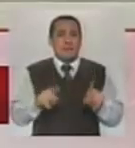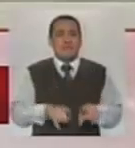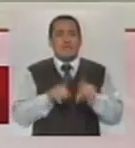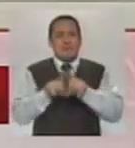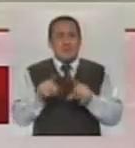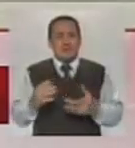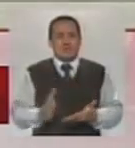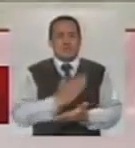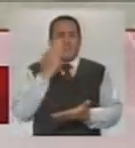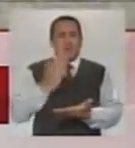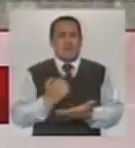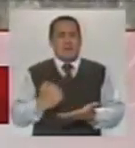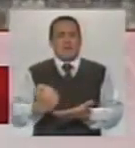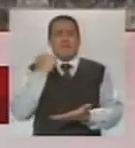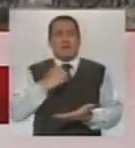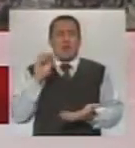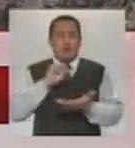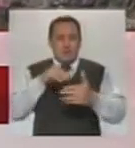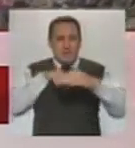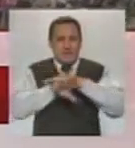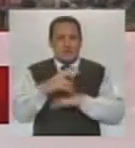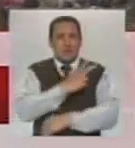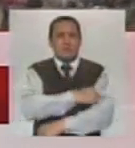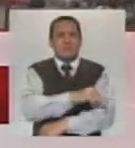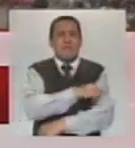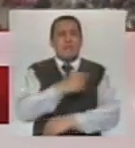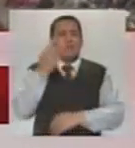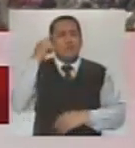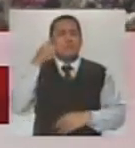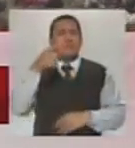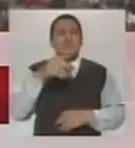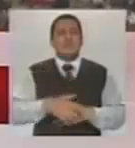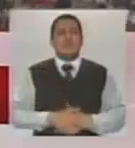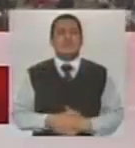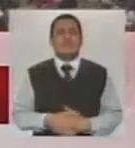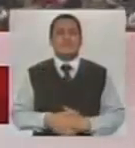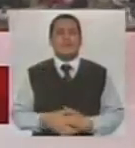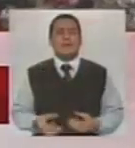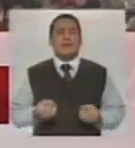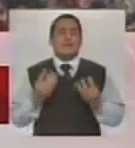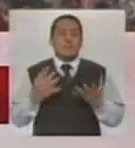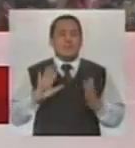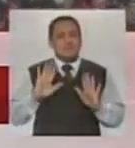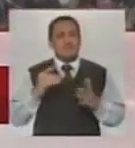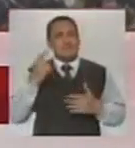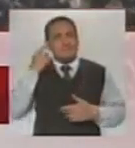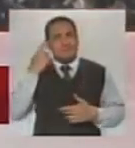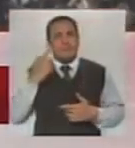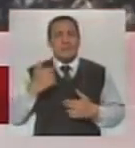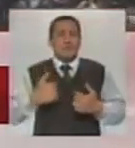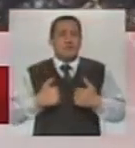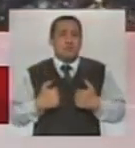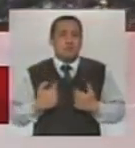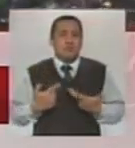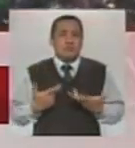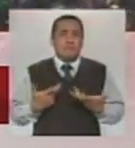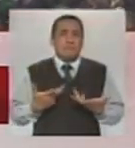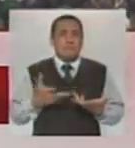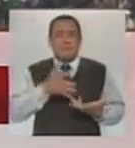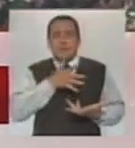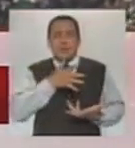un internamiento nuevamente en la clínica. ¿Cuál es su percepción? Bueno, mira, yo no logro